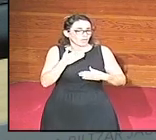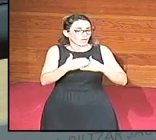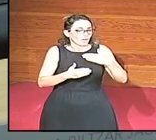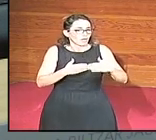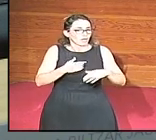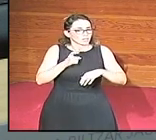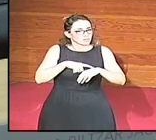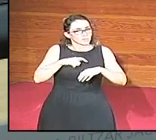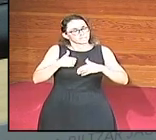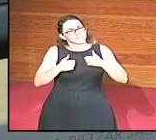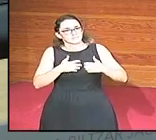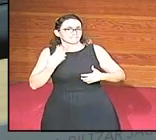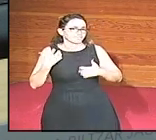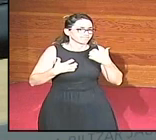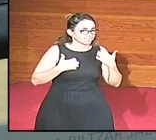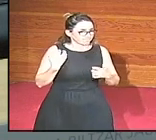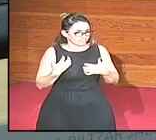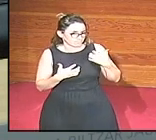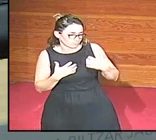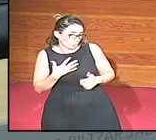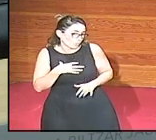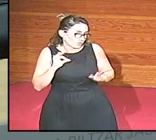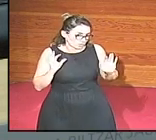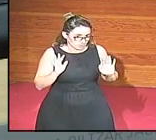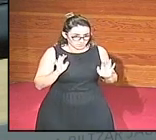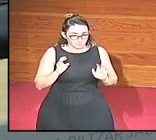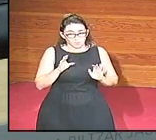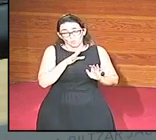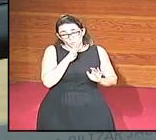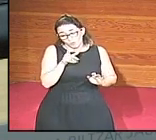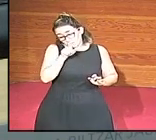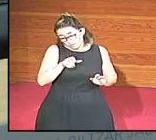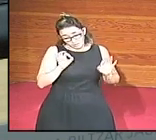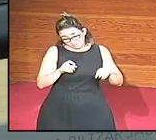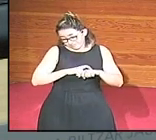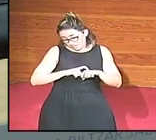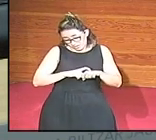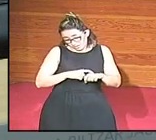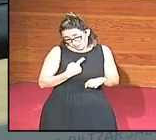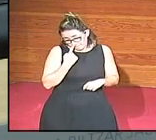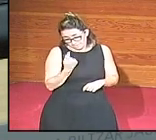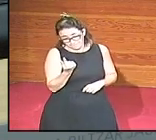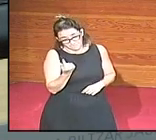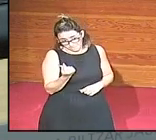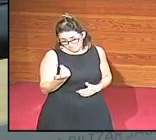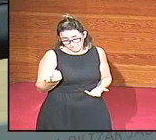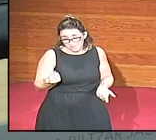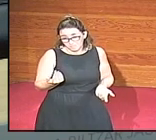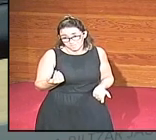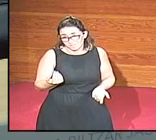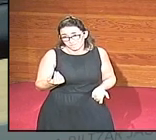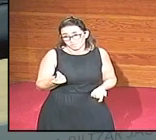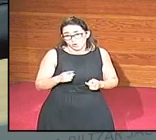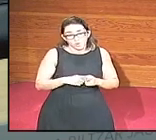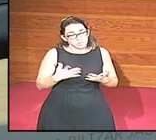han surgido fisuras en cuanto a esto, ¿no? Pero básicamente porque somos así. Quiero decir, no me rayes